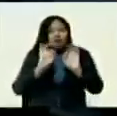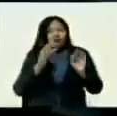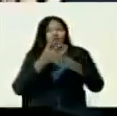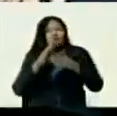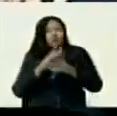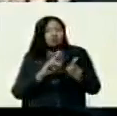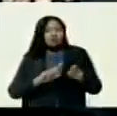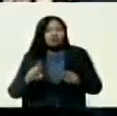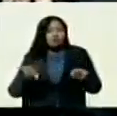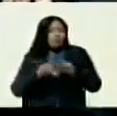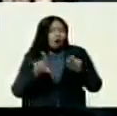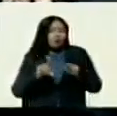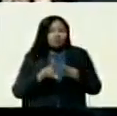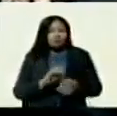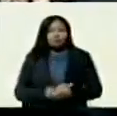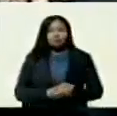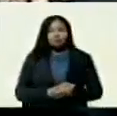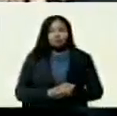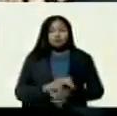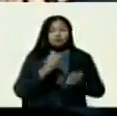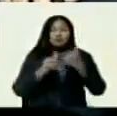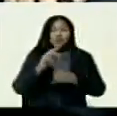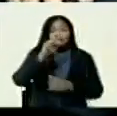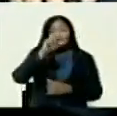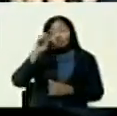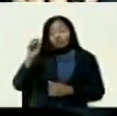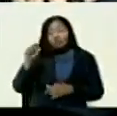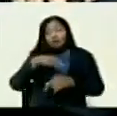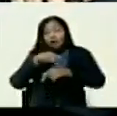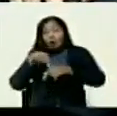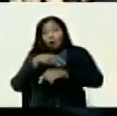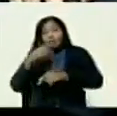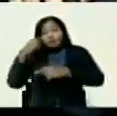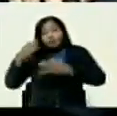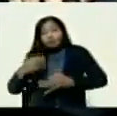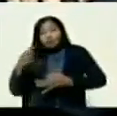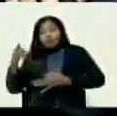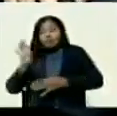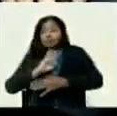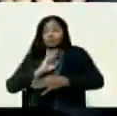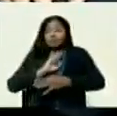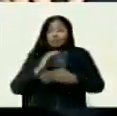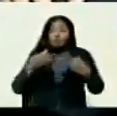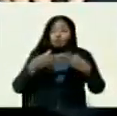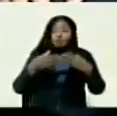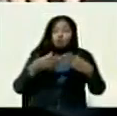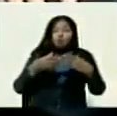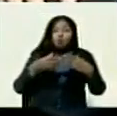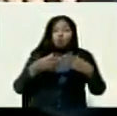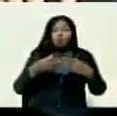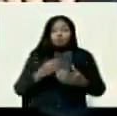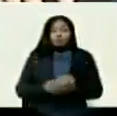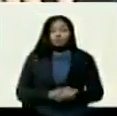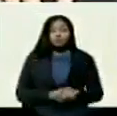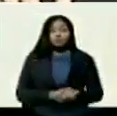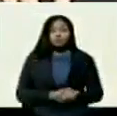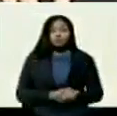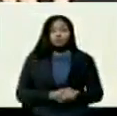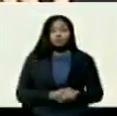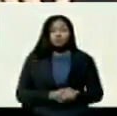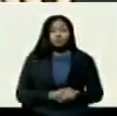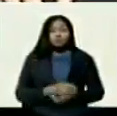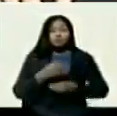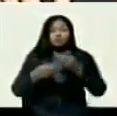de recuperación, al finalizar las 130 horas, con la seguridad y con la gerencia informática del banco, se levantaron